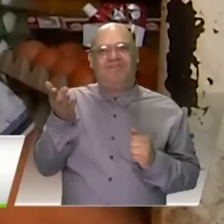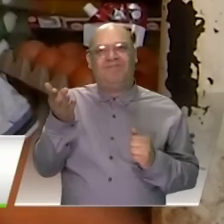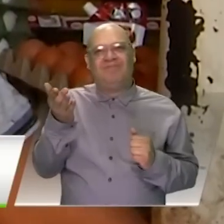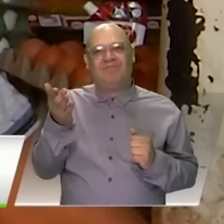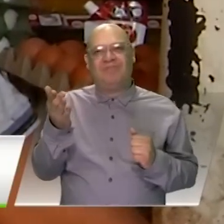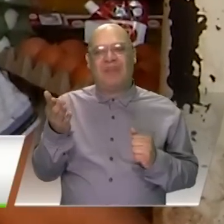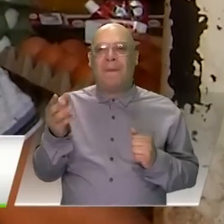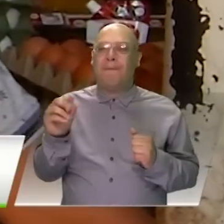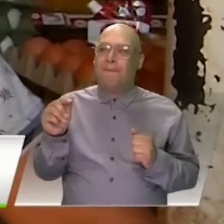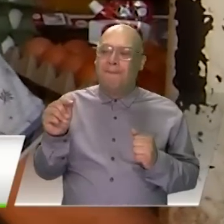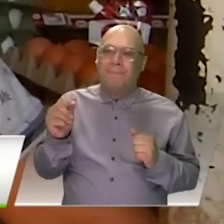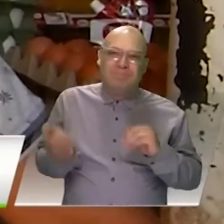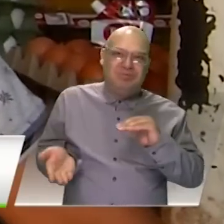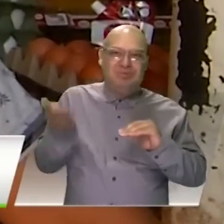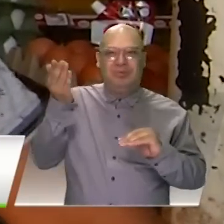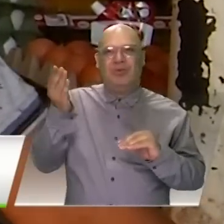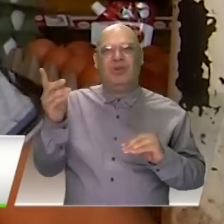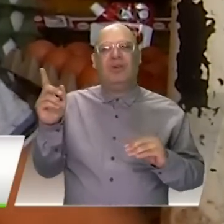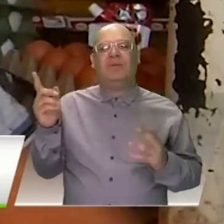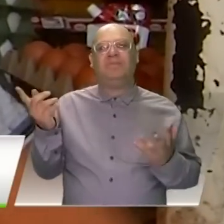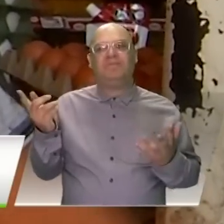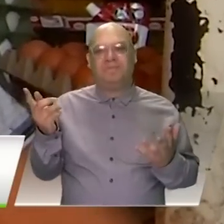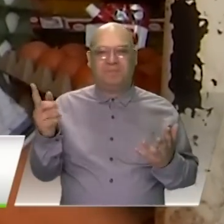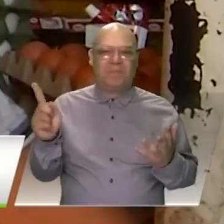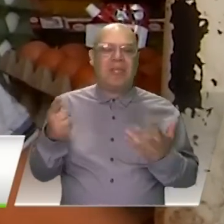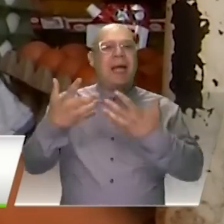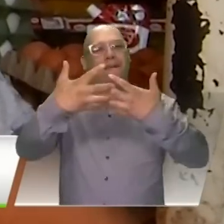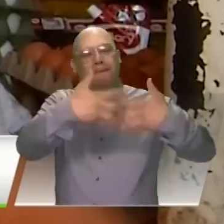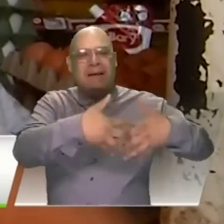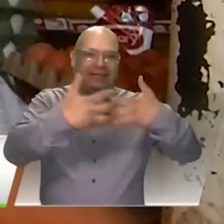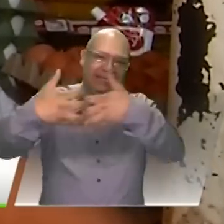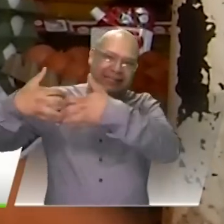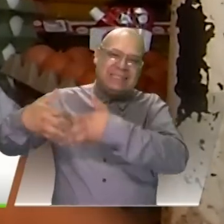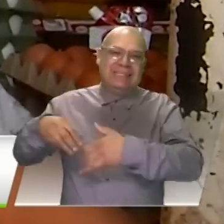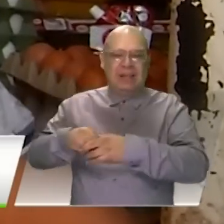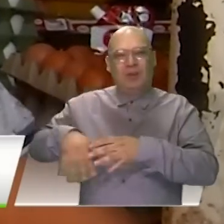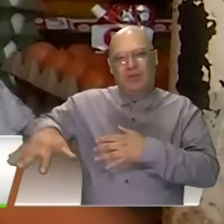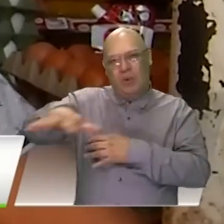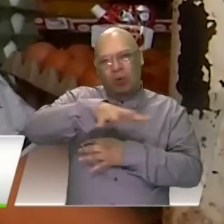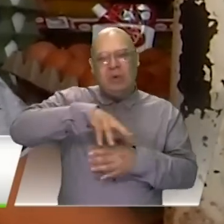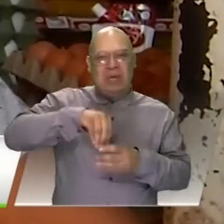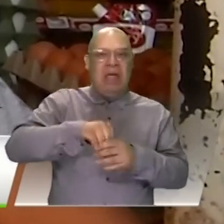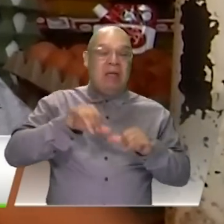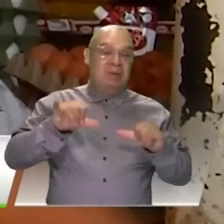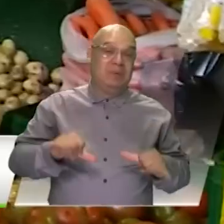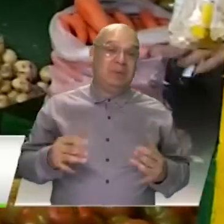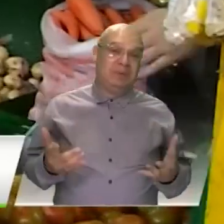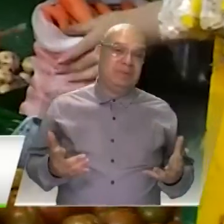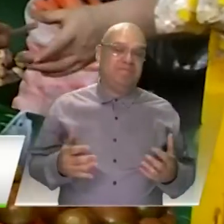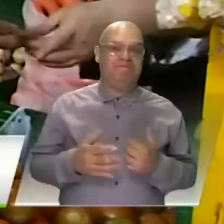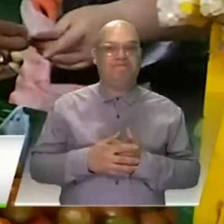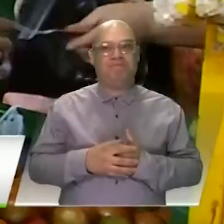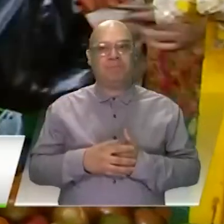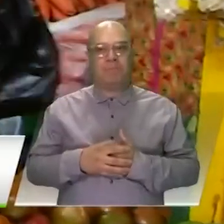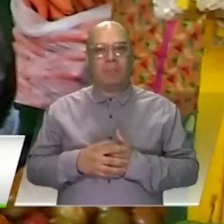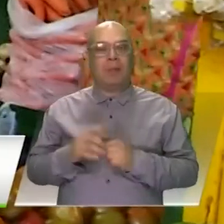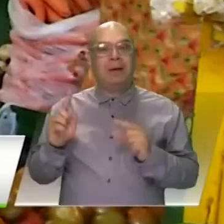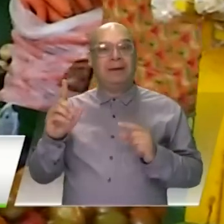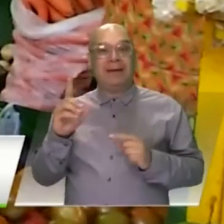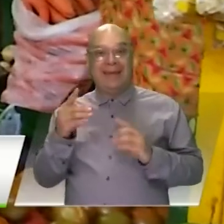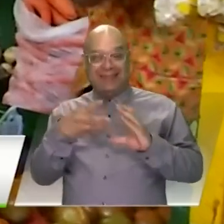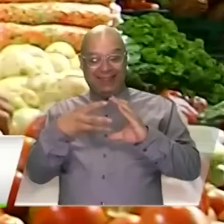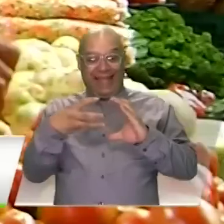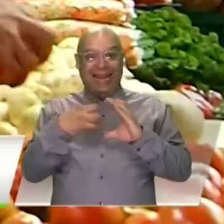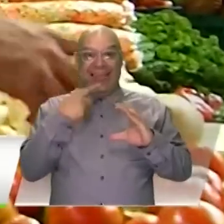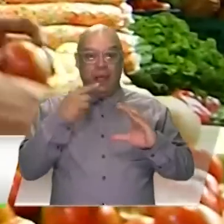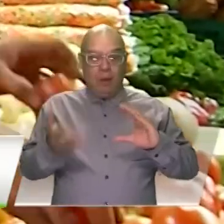entrado mucho, digamos, todo lo que son las empresas y todo ya en la ciudad, entonces todo eso lleva a que alce. Según el DANE, la inflación